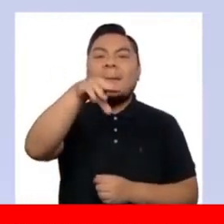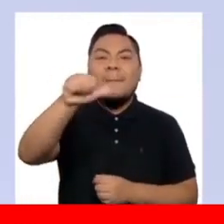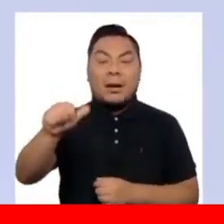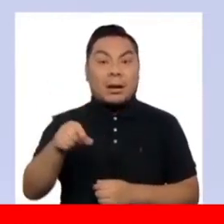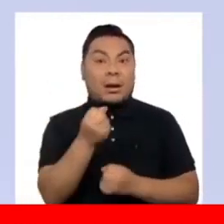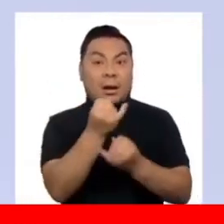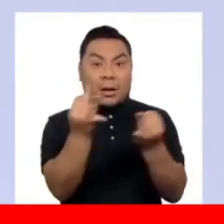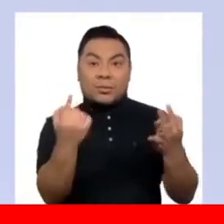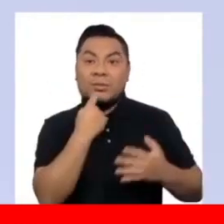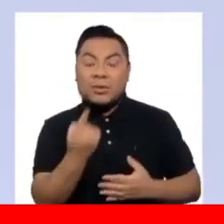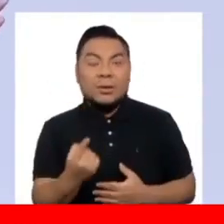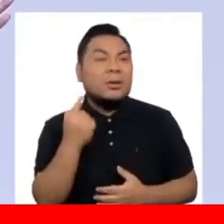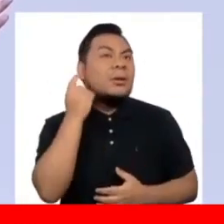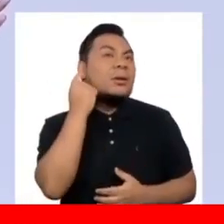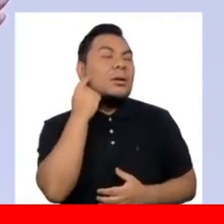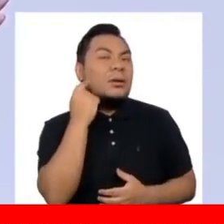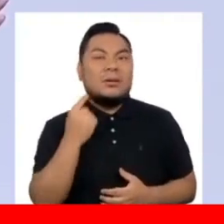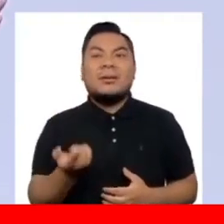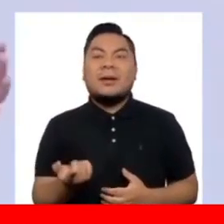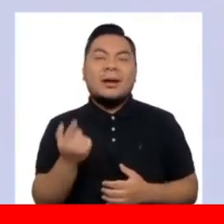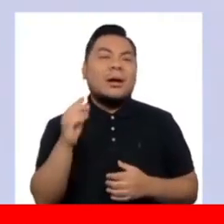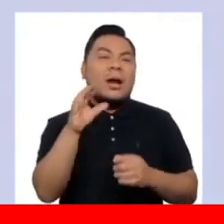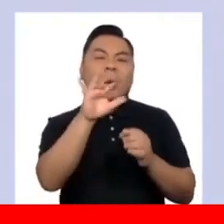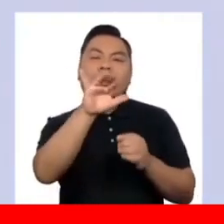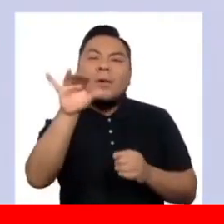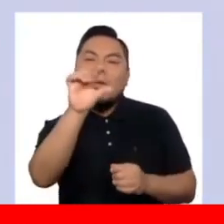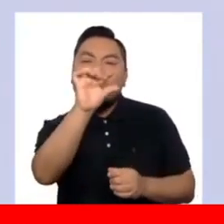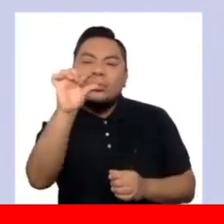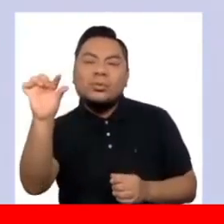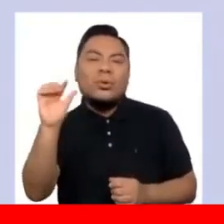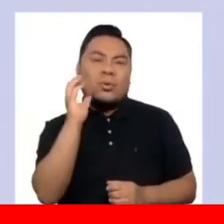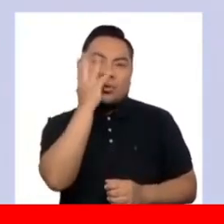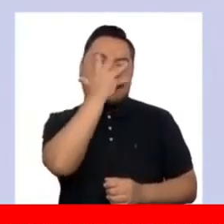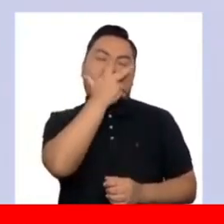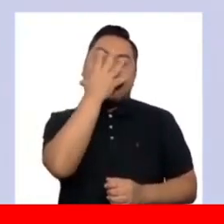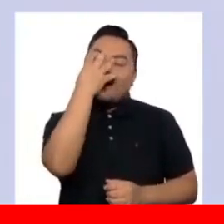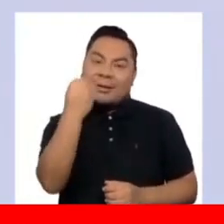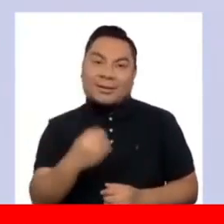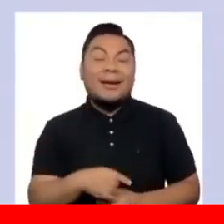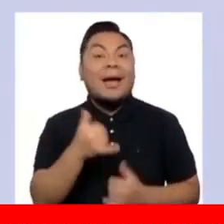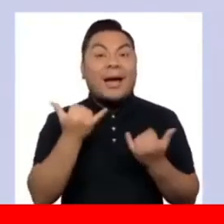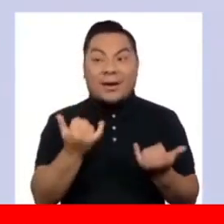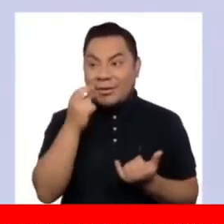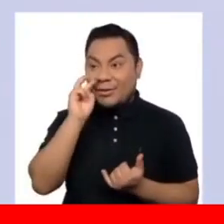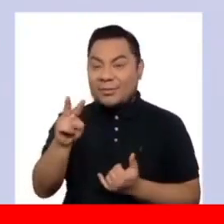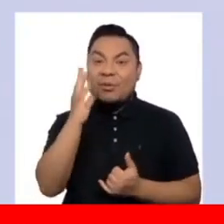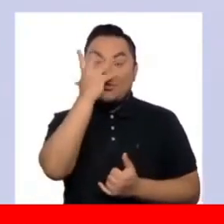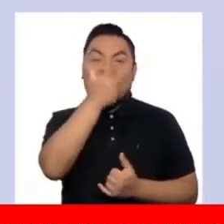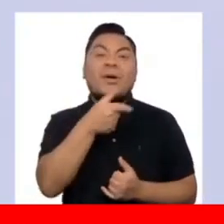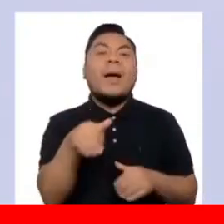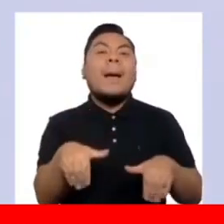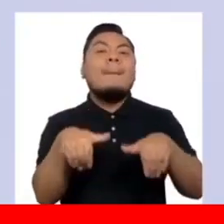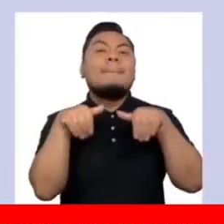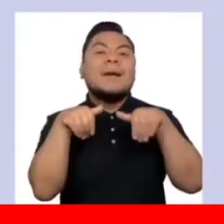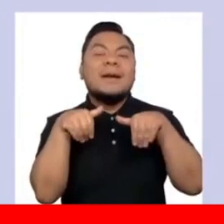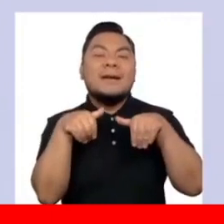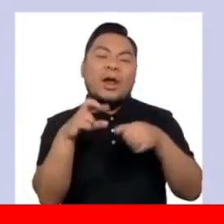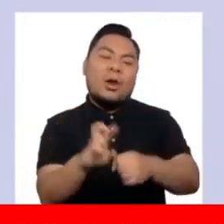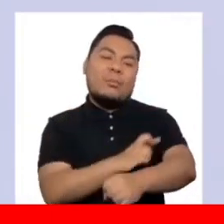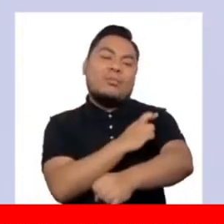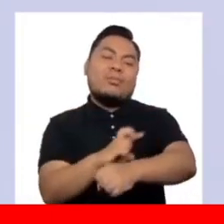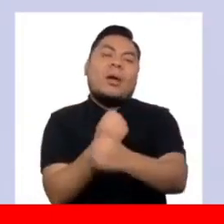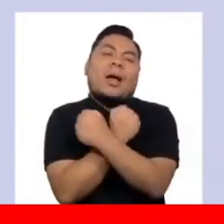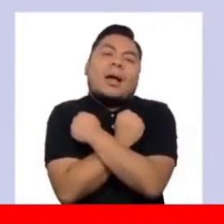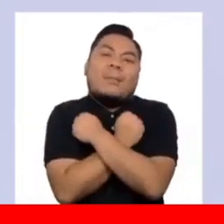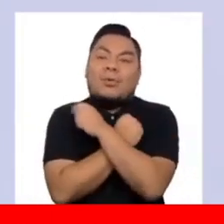que las palabras que suenan lindo enamoran. Ahora imaginemos a una linda perrita, un poema de amor y al